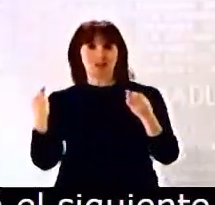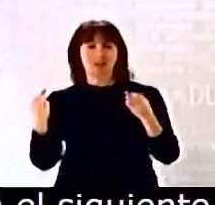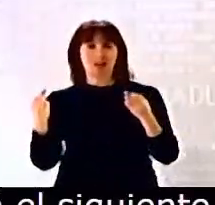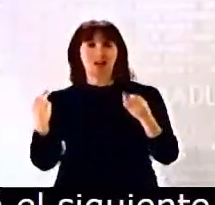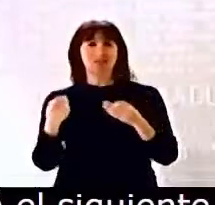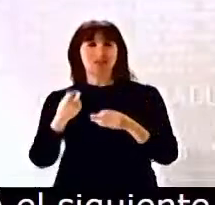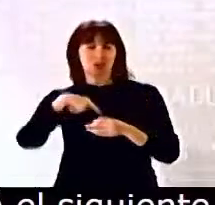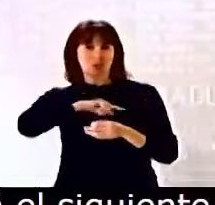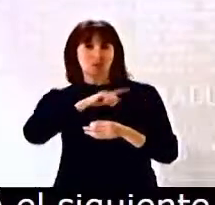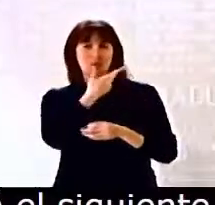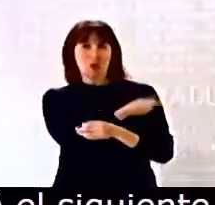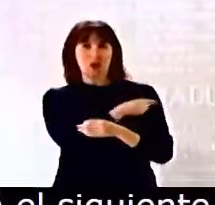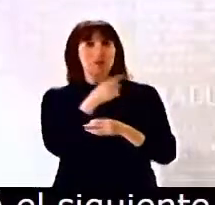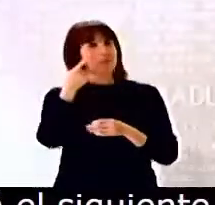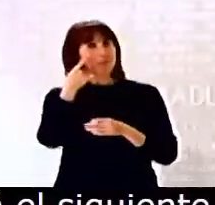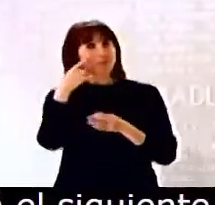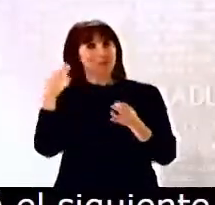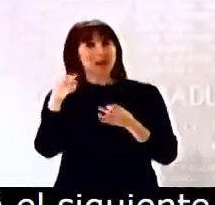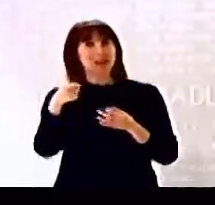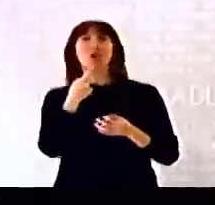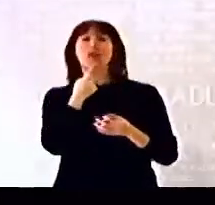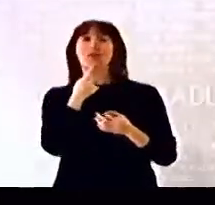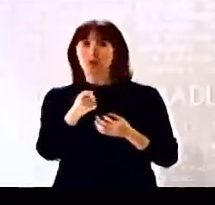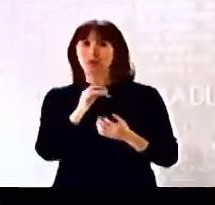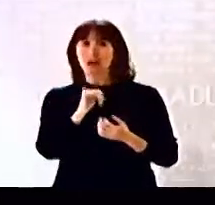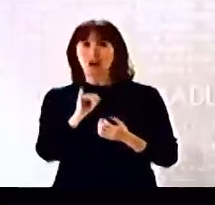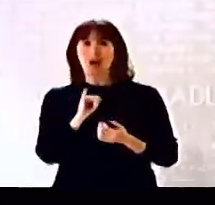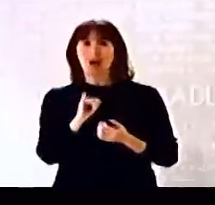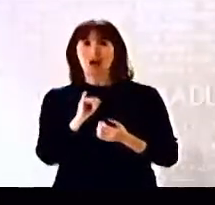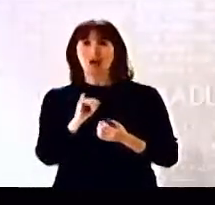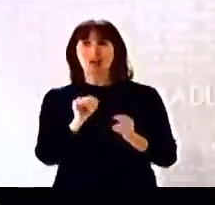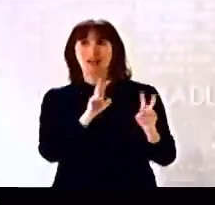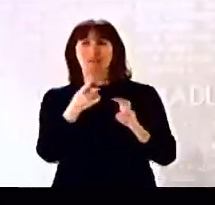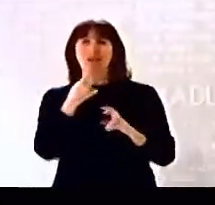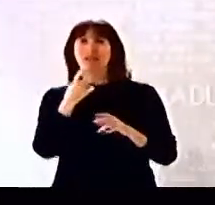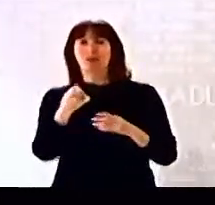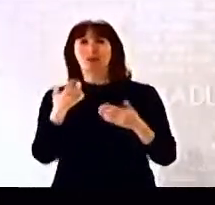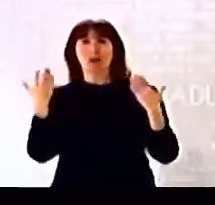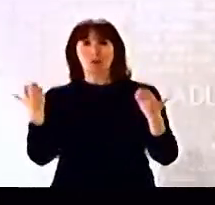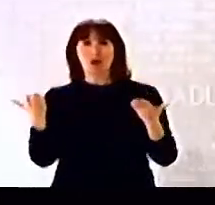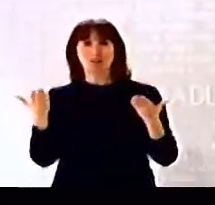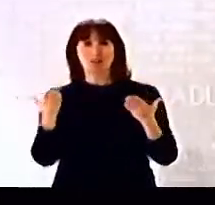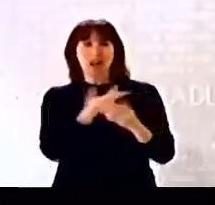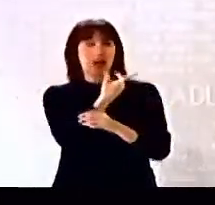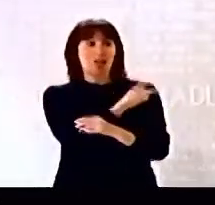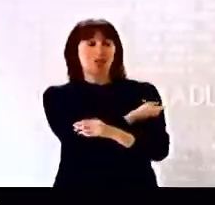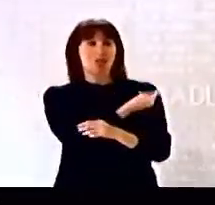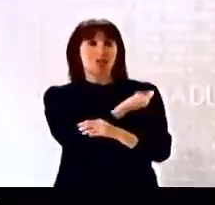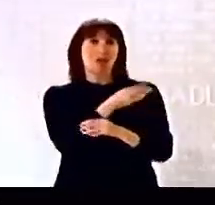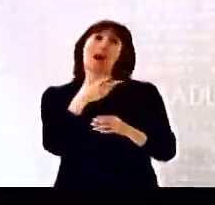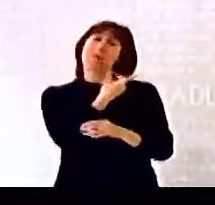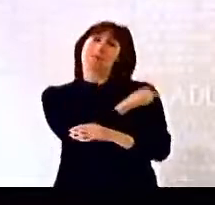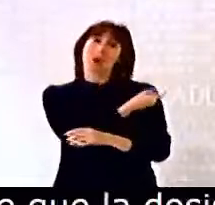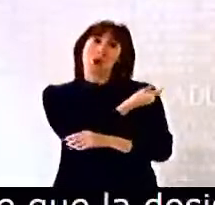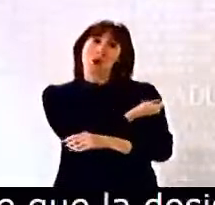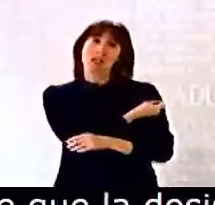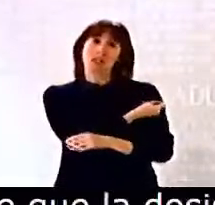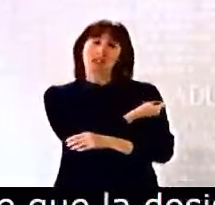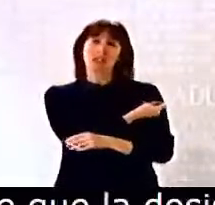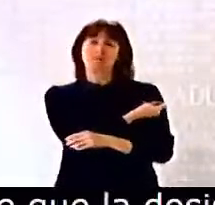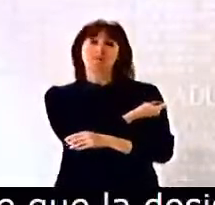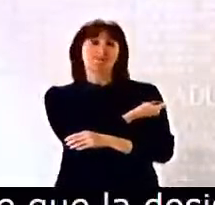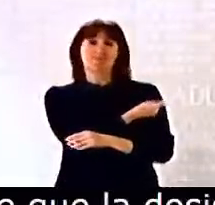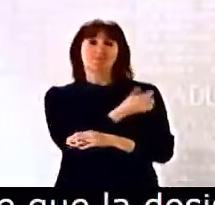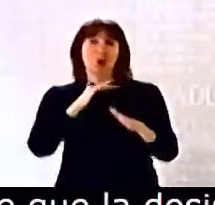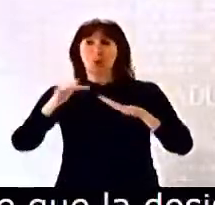frente. Tengan en cuenta que eso tiene una dificultad. La dificultad más importante es que las vacunas no se pueden